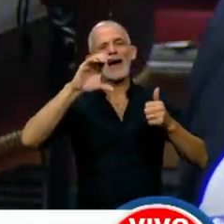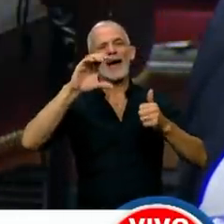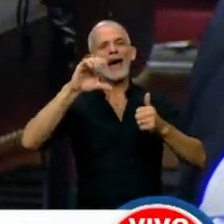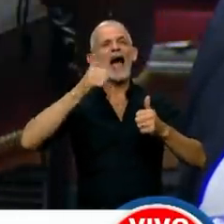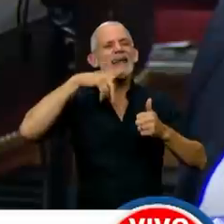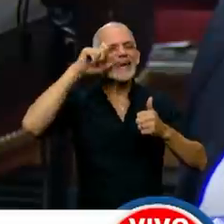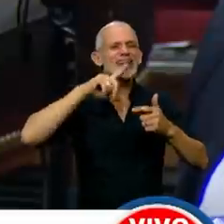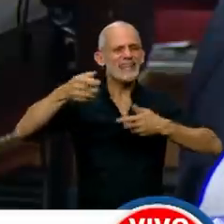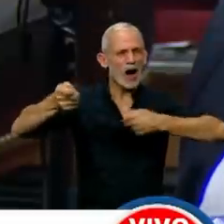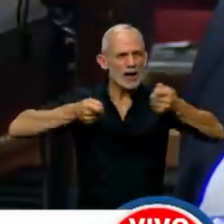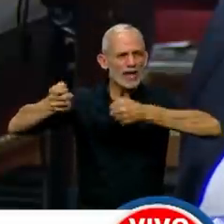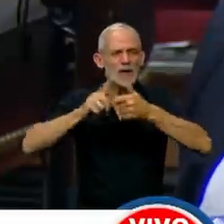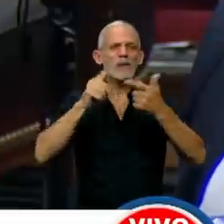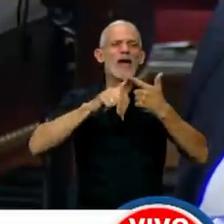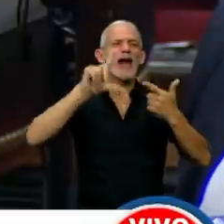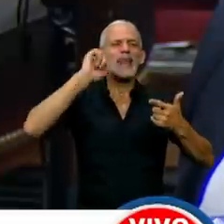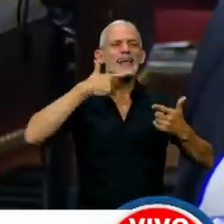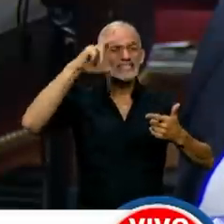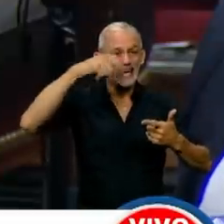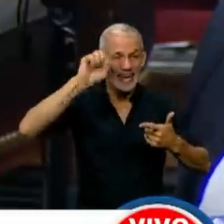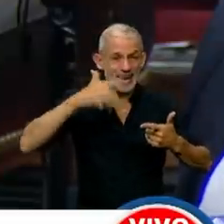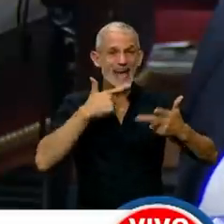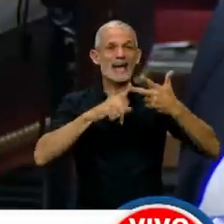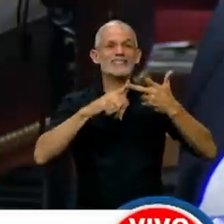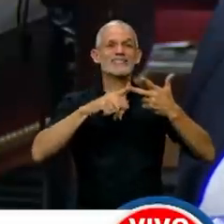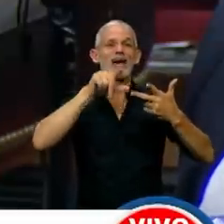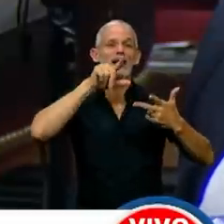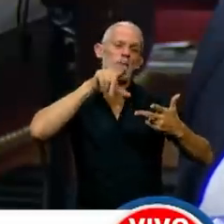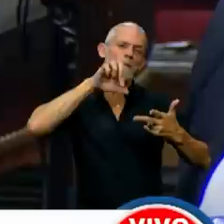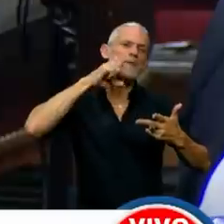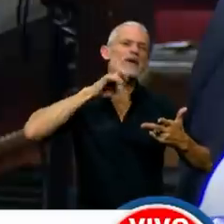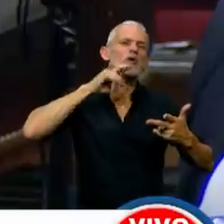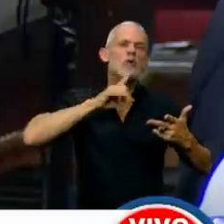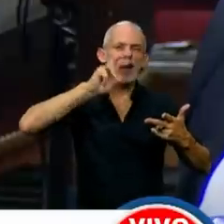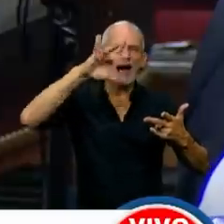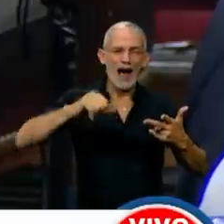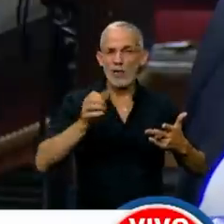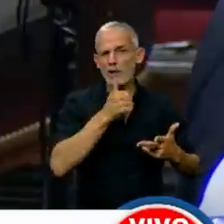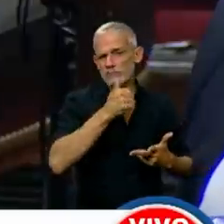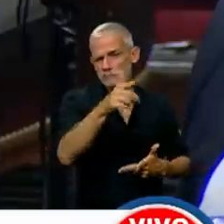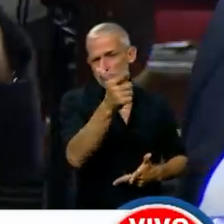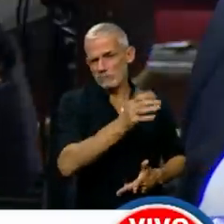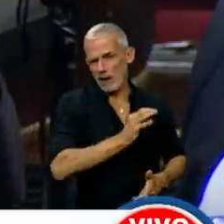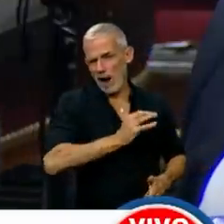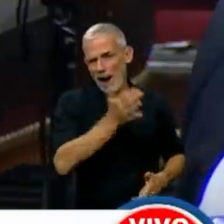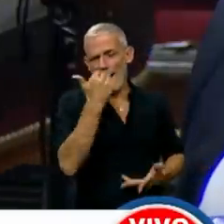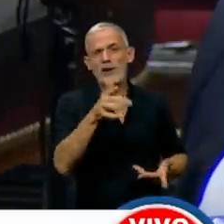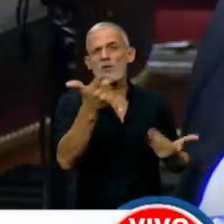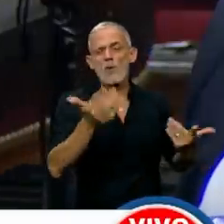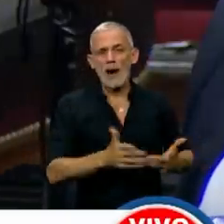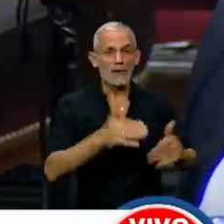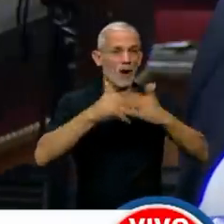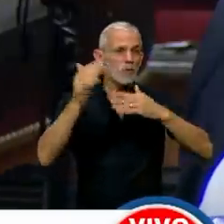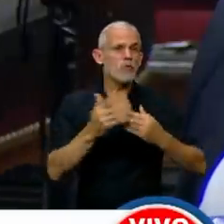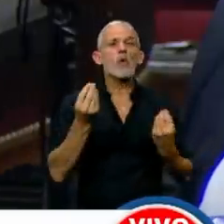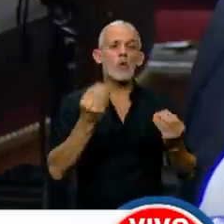las heras pico truncado no tiene agua hace muchísimos años y sabes cuáles son las dos obras